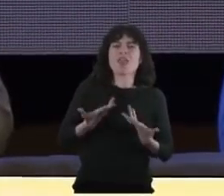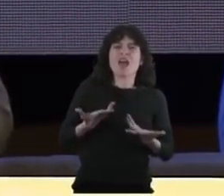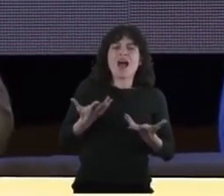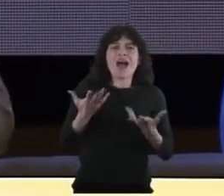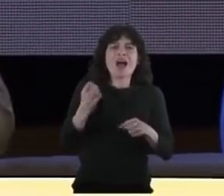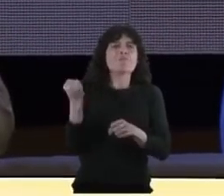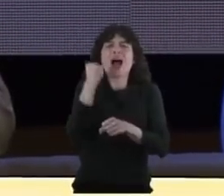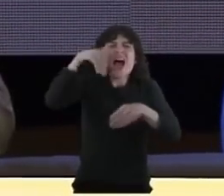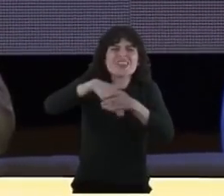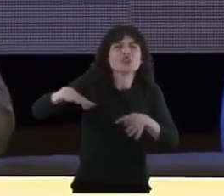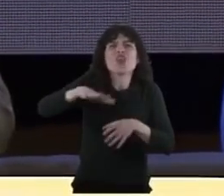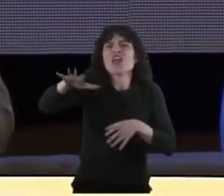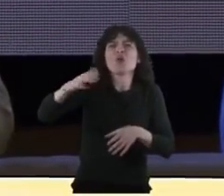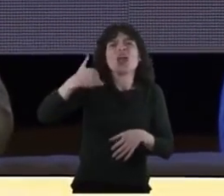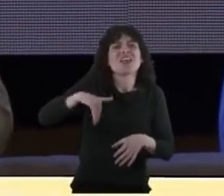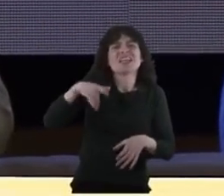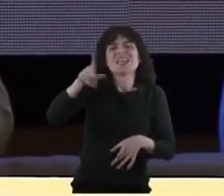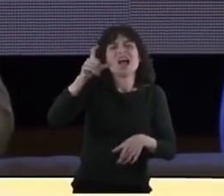para una comunidad como la Argentina.